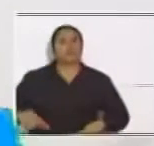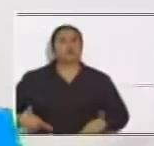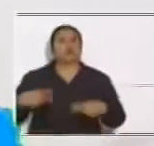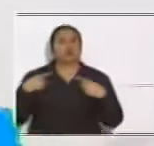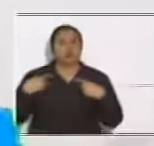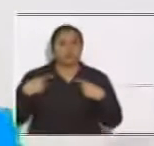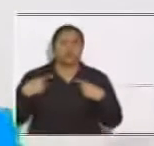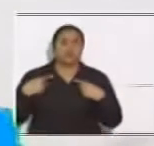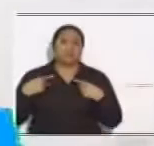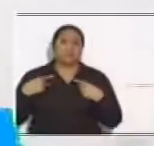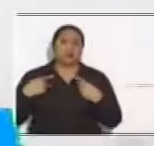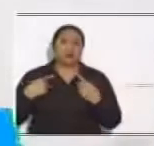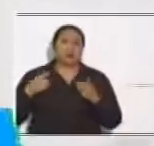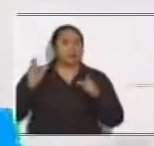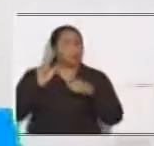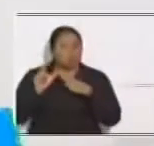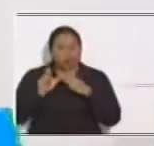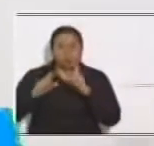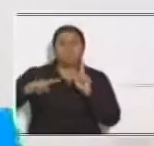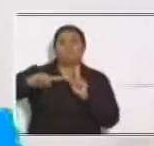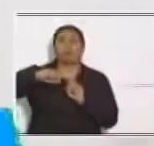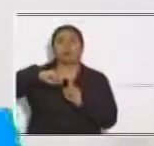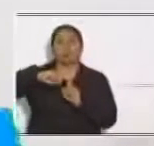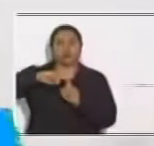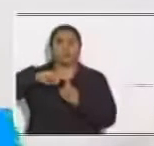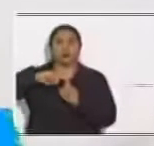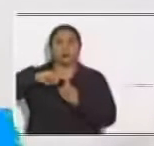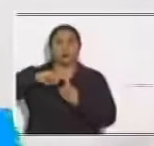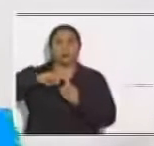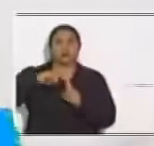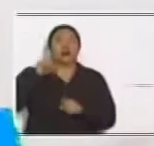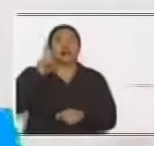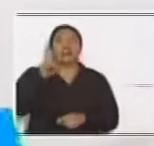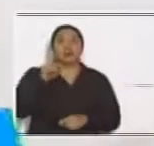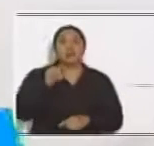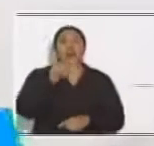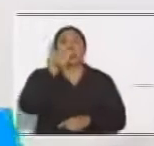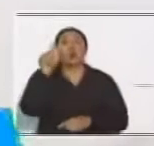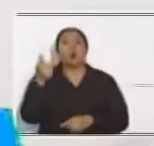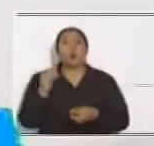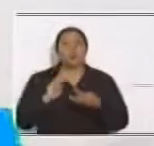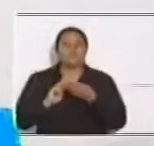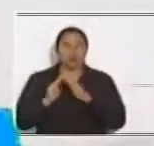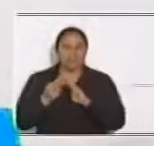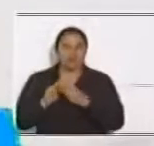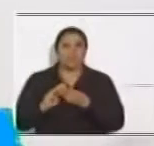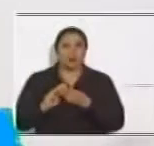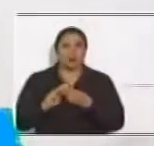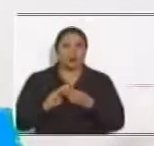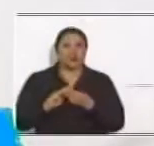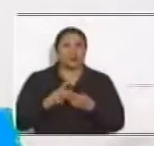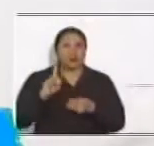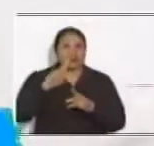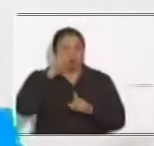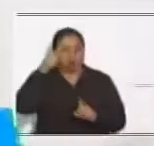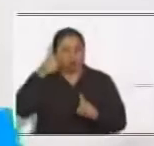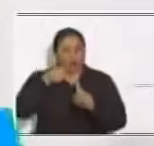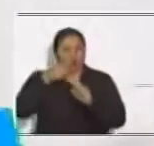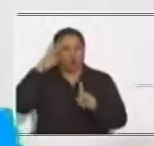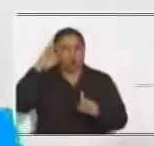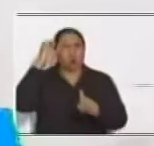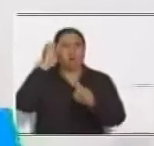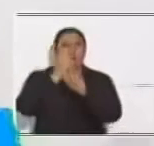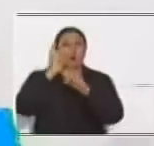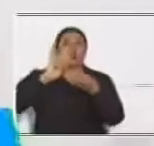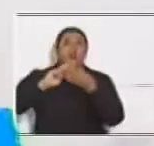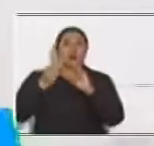para algo positivo, ¿sí? Esa es la otra parte de la matemática, ¿sí? Que nos tiene que enseñar algo